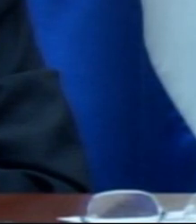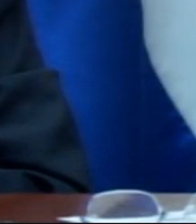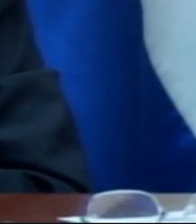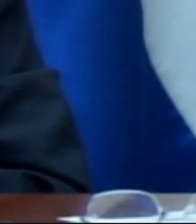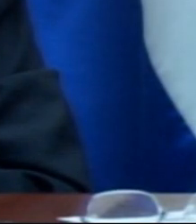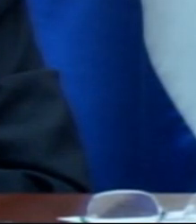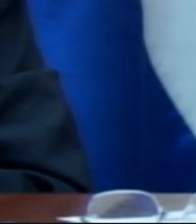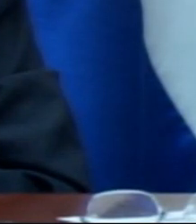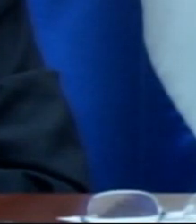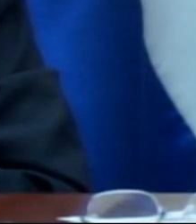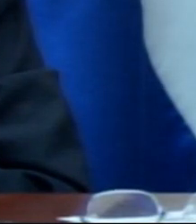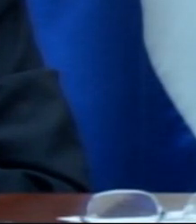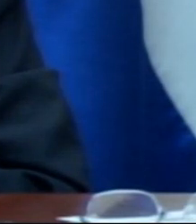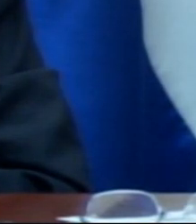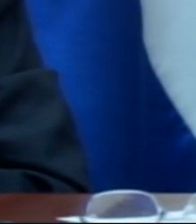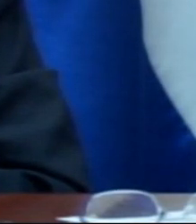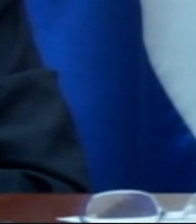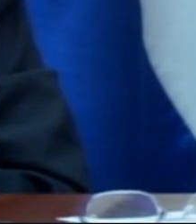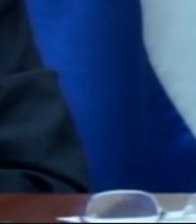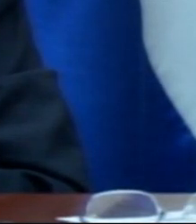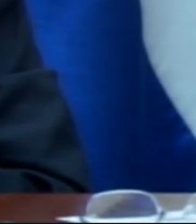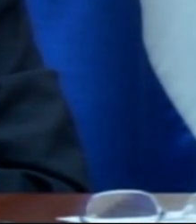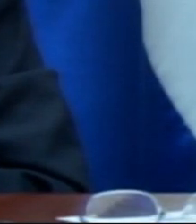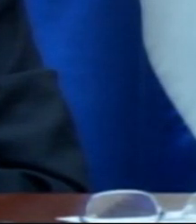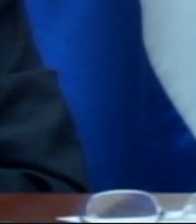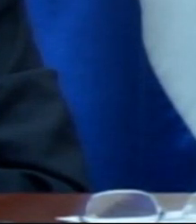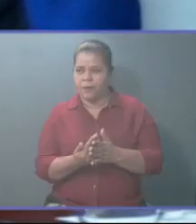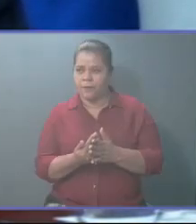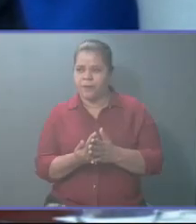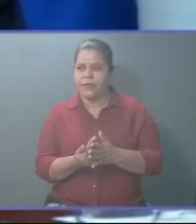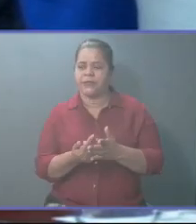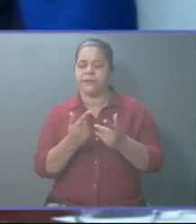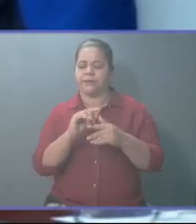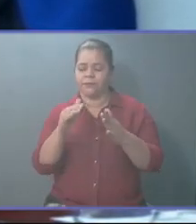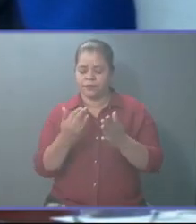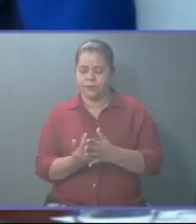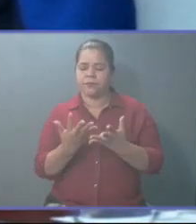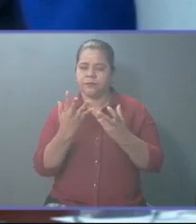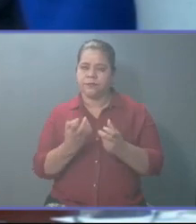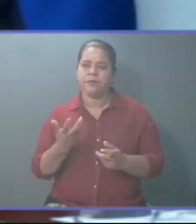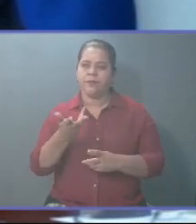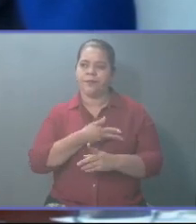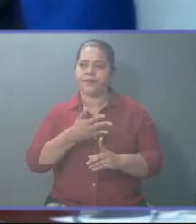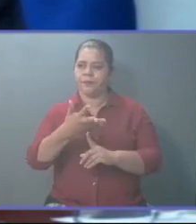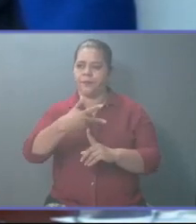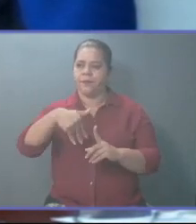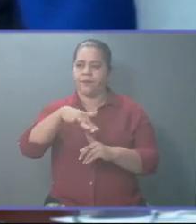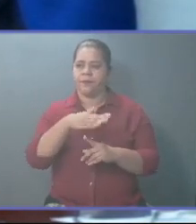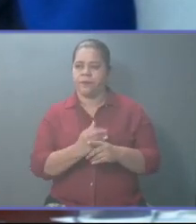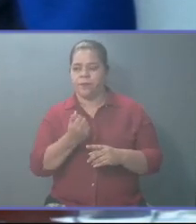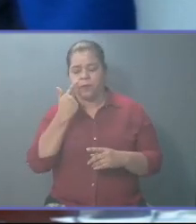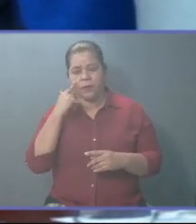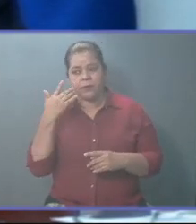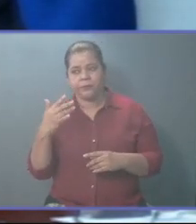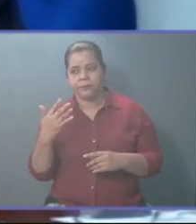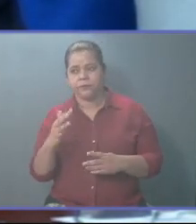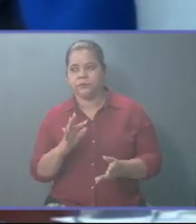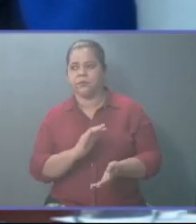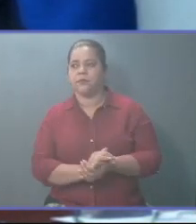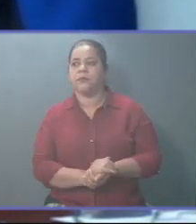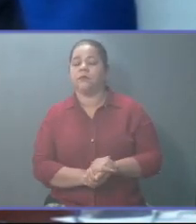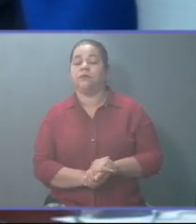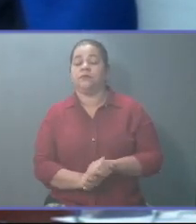encuentro de estos empresarios que de alguna manera van a quedar en una situación crítica, económicamente hablando, a